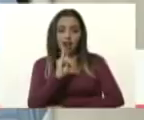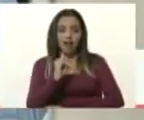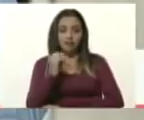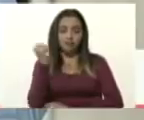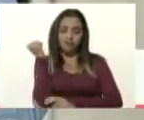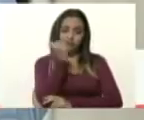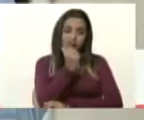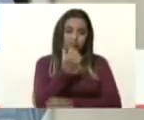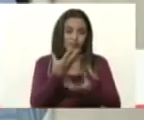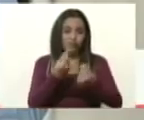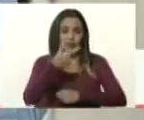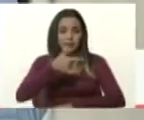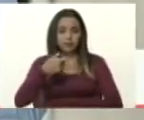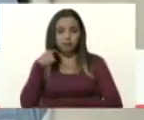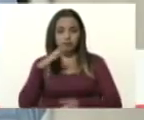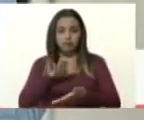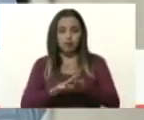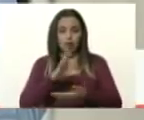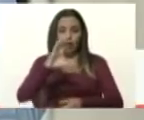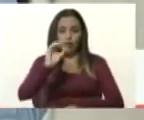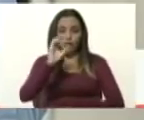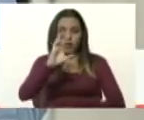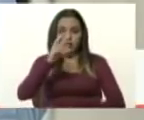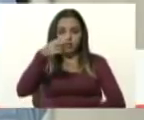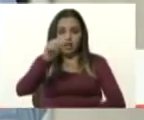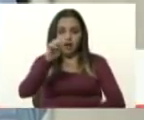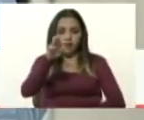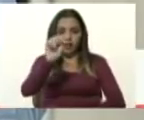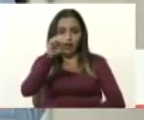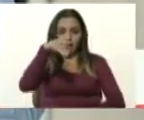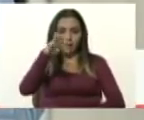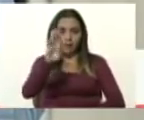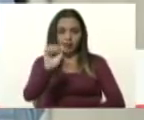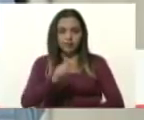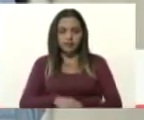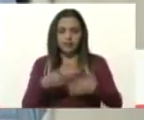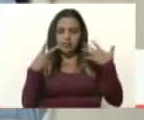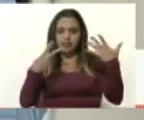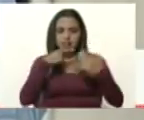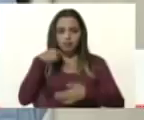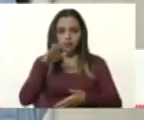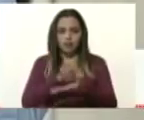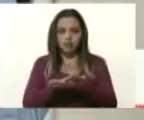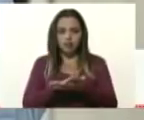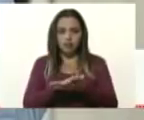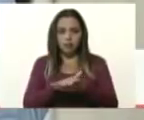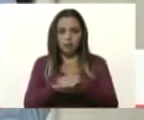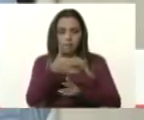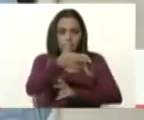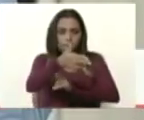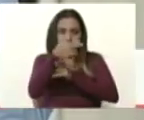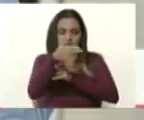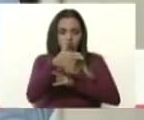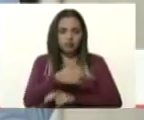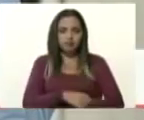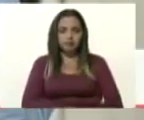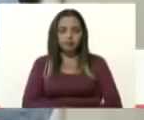cochabamba 7 muertos por bala de fusil